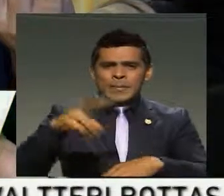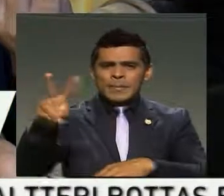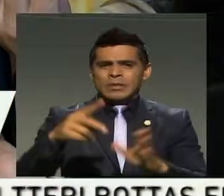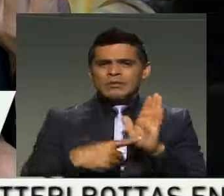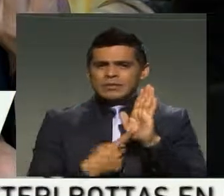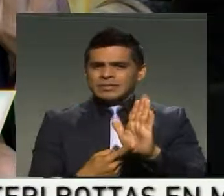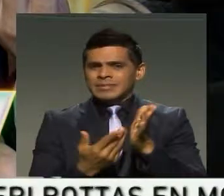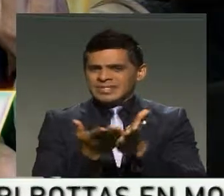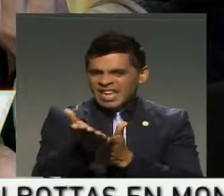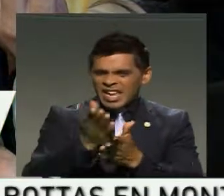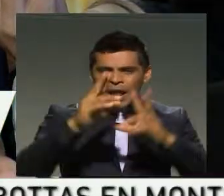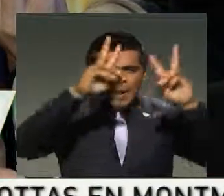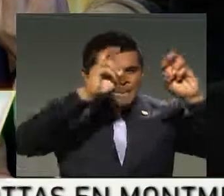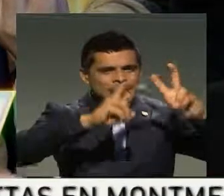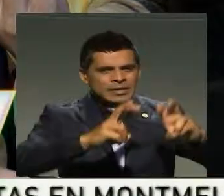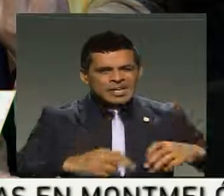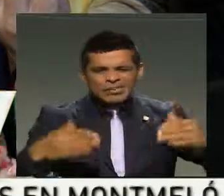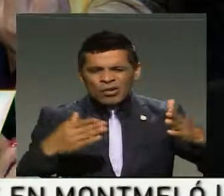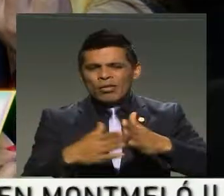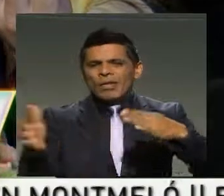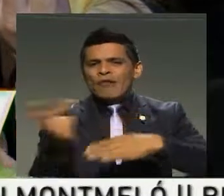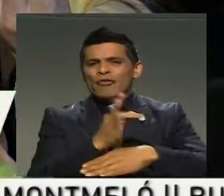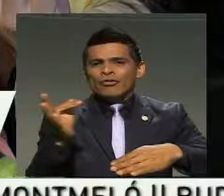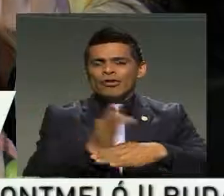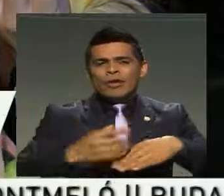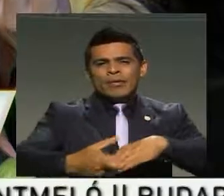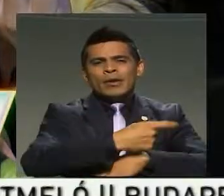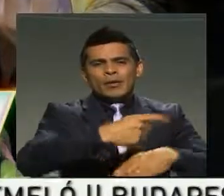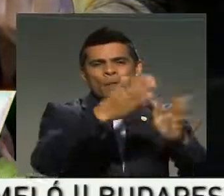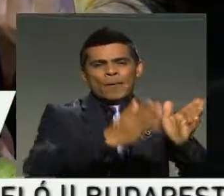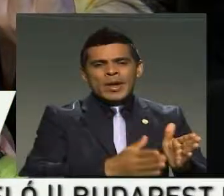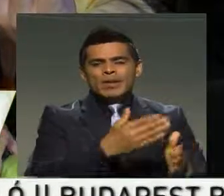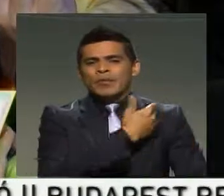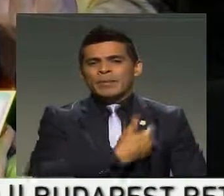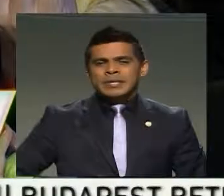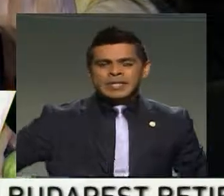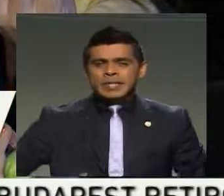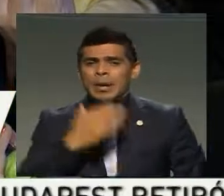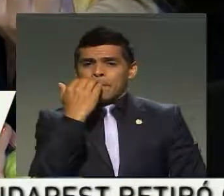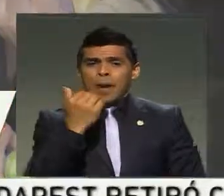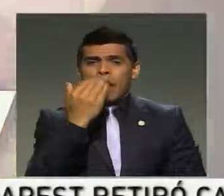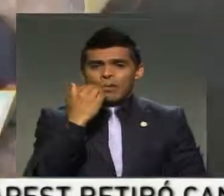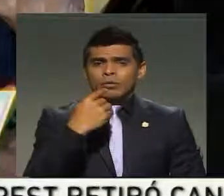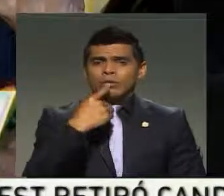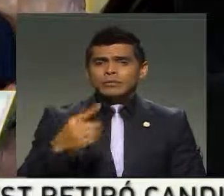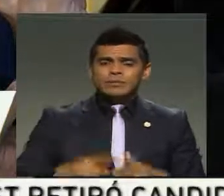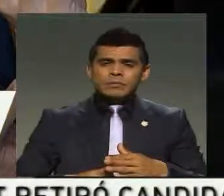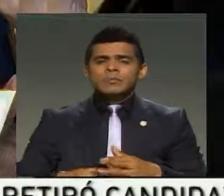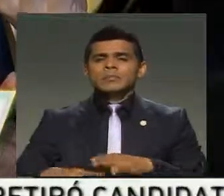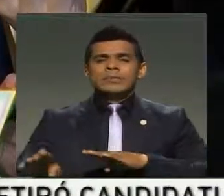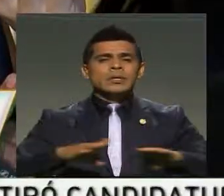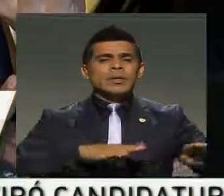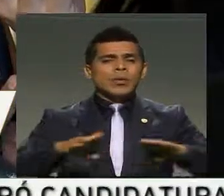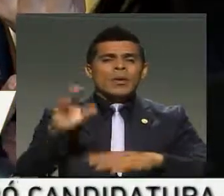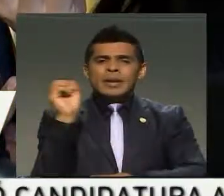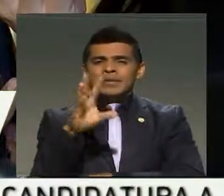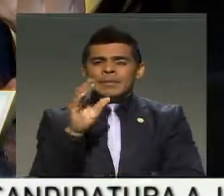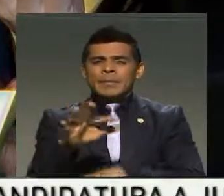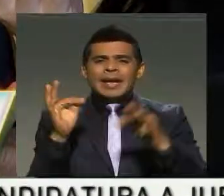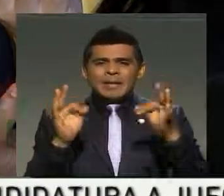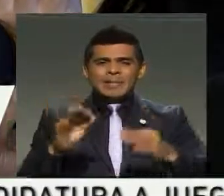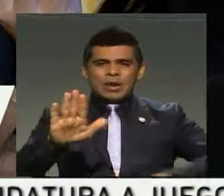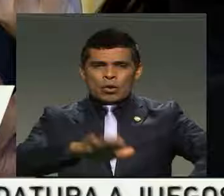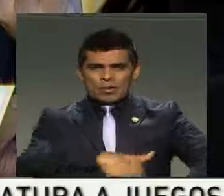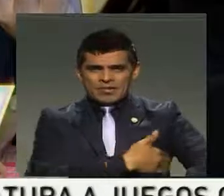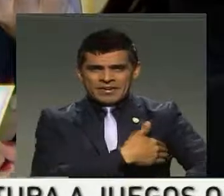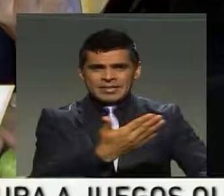las investigaciones en contra de funcionarios del gobierno de Nicolás Maduro. Señaló que durante la sesión ordinaria de este jueves, las universidades del